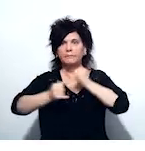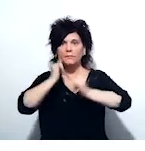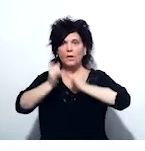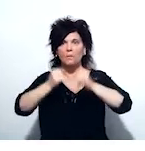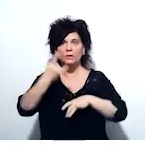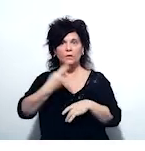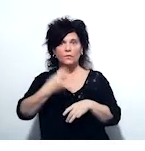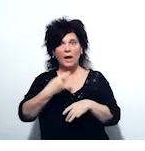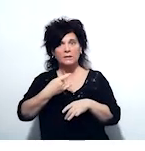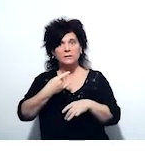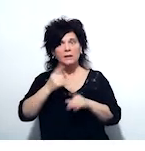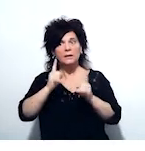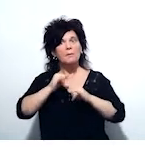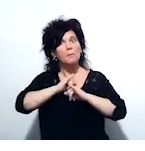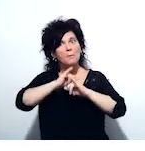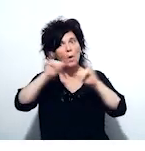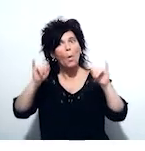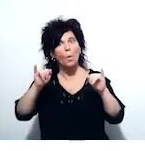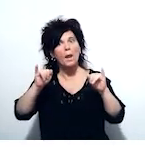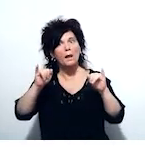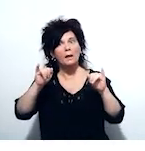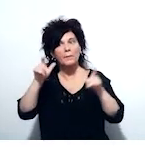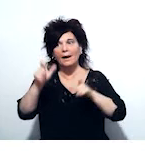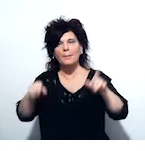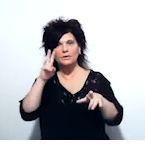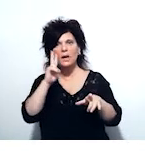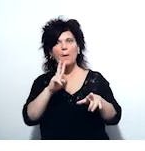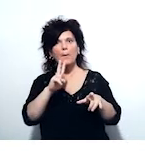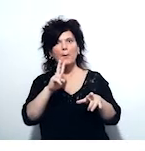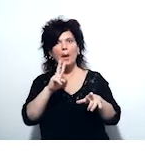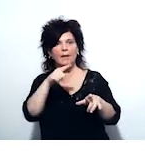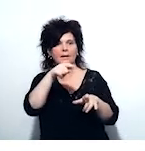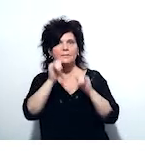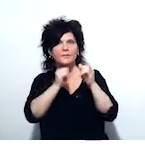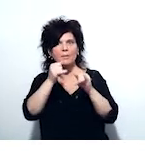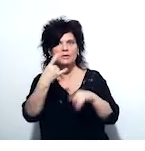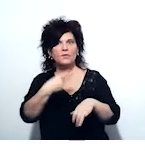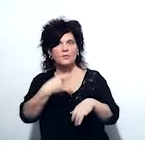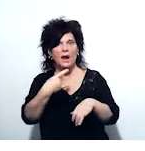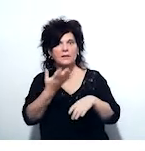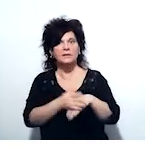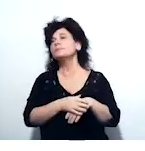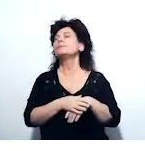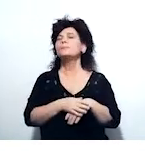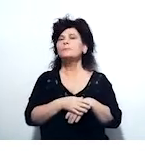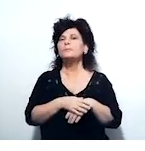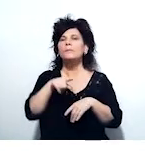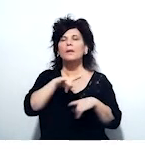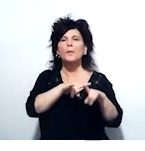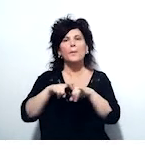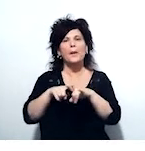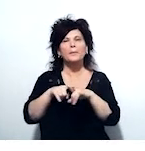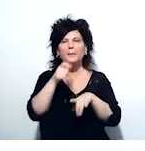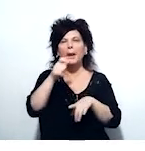falsas y las publica, cosa que me parece interesante. Naciones Unidas promueve este sitio web que se llama